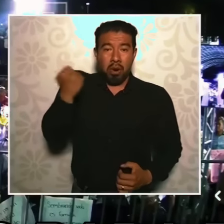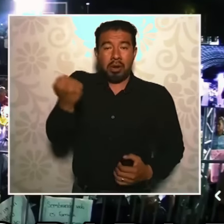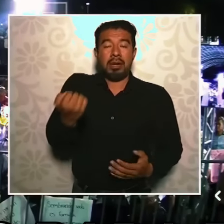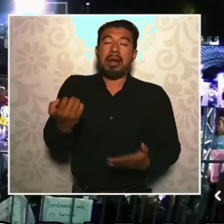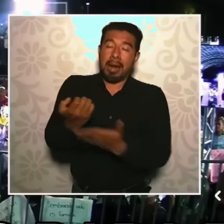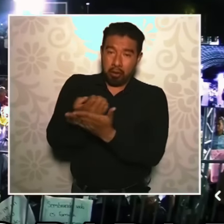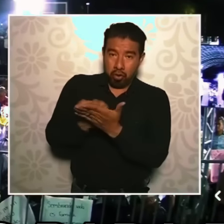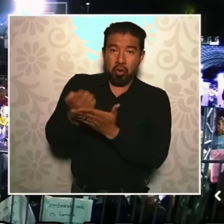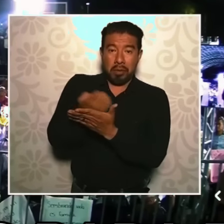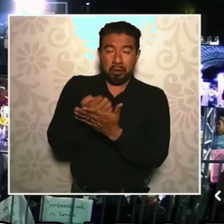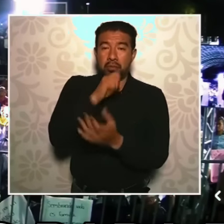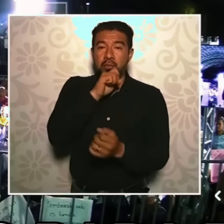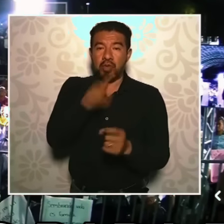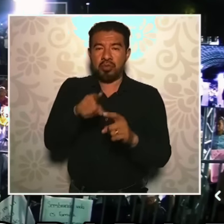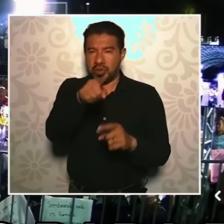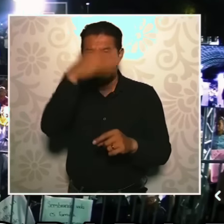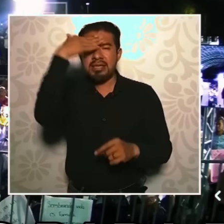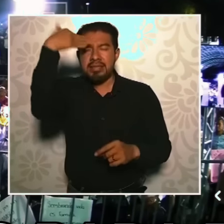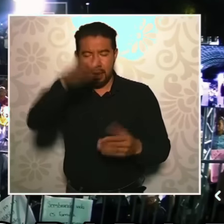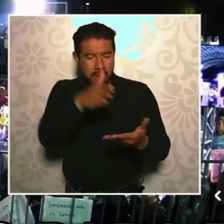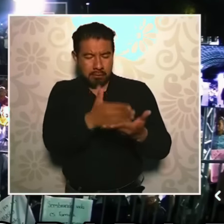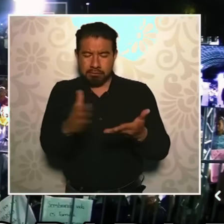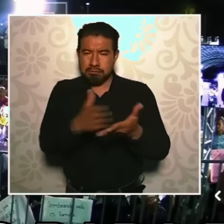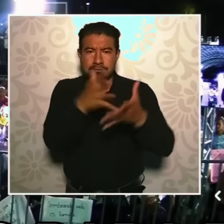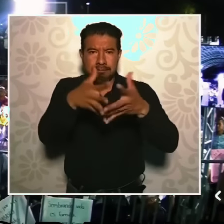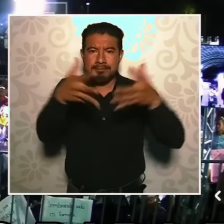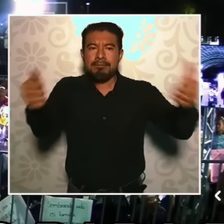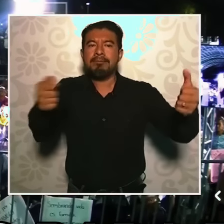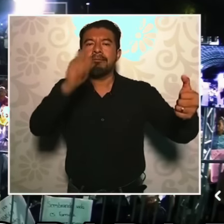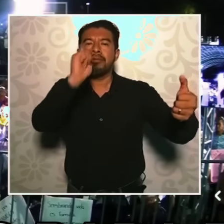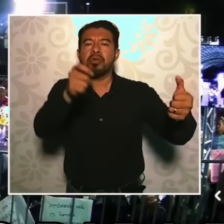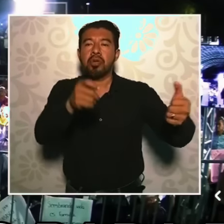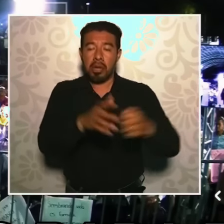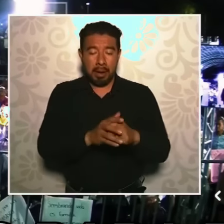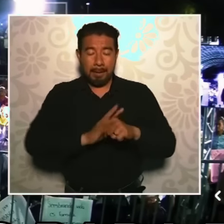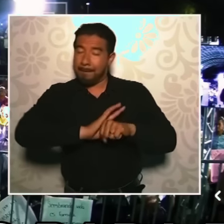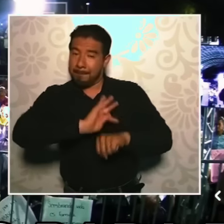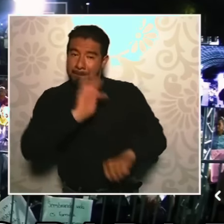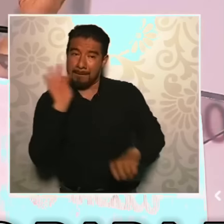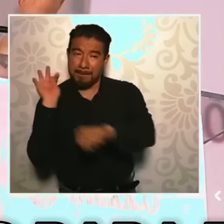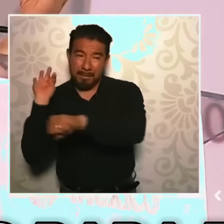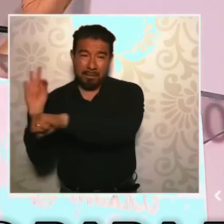los conocen. El principio de por el bien de todos,